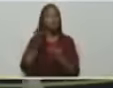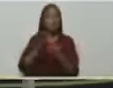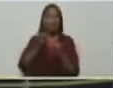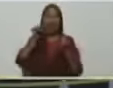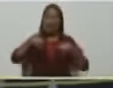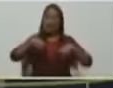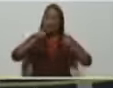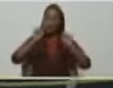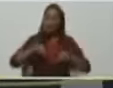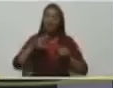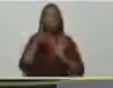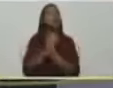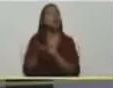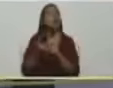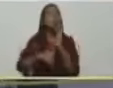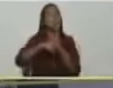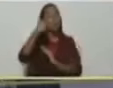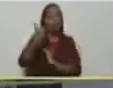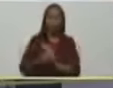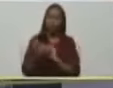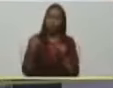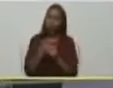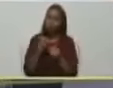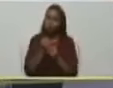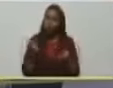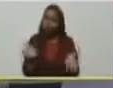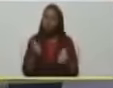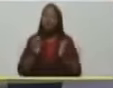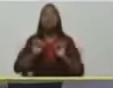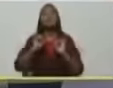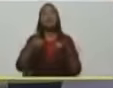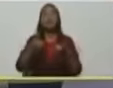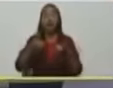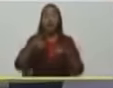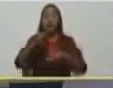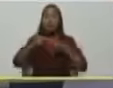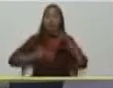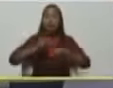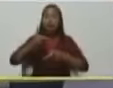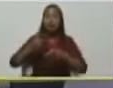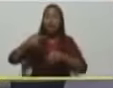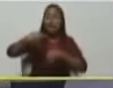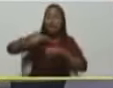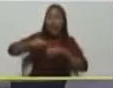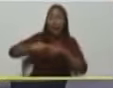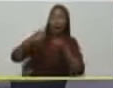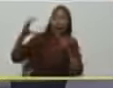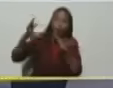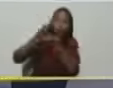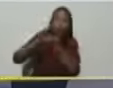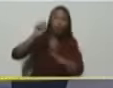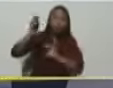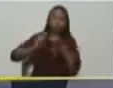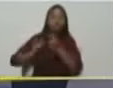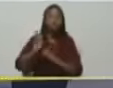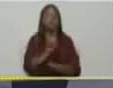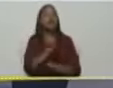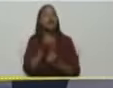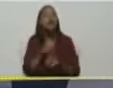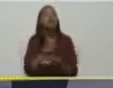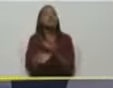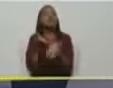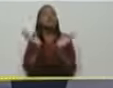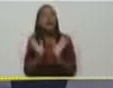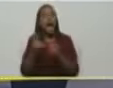para trabajar el campo Dragón en aguas venezolanas y empezar a producir gas y salir juntos Venezuela, Trinidad y Tobago para llevar el gas al mundo se pierde